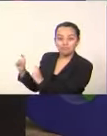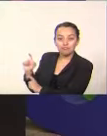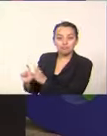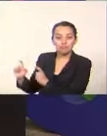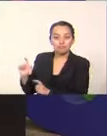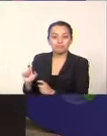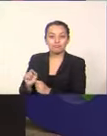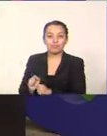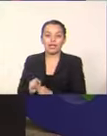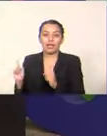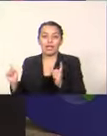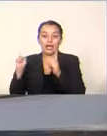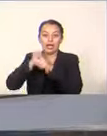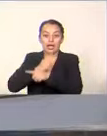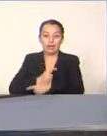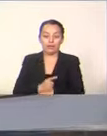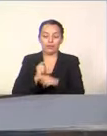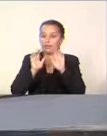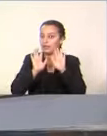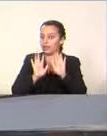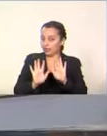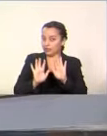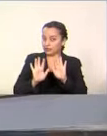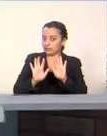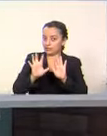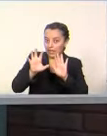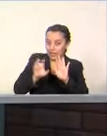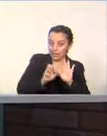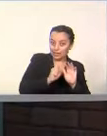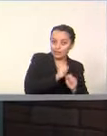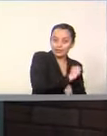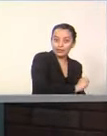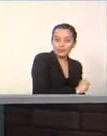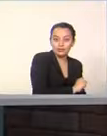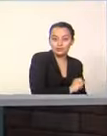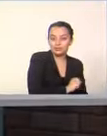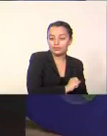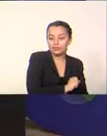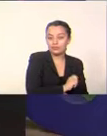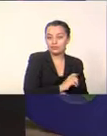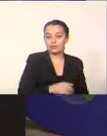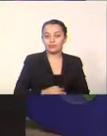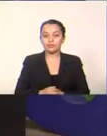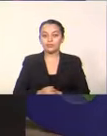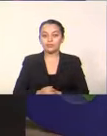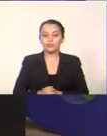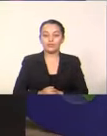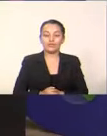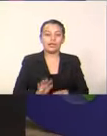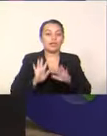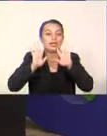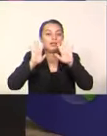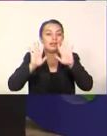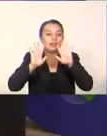una tarjeta de 10, es decir, una decena, la podemos transformar en... En 10 unidades. 10 unidades.